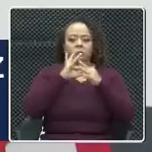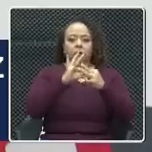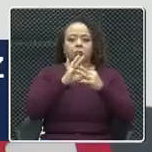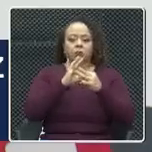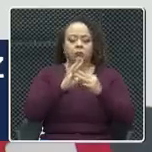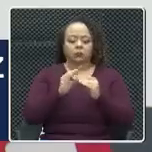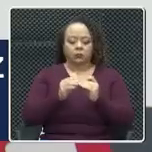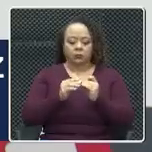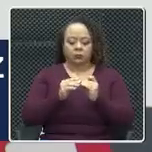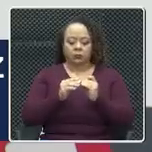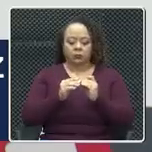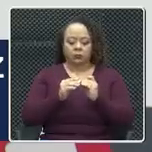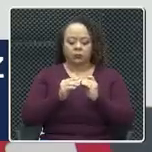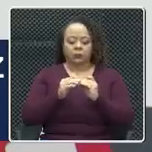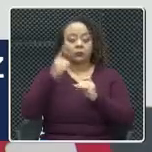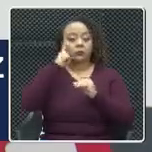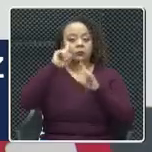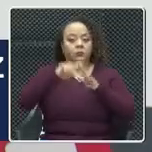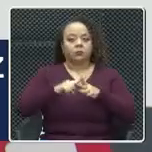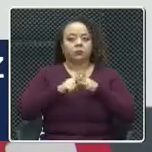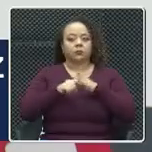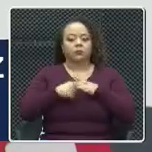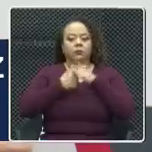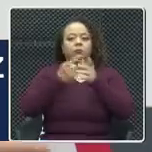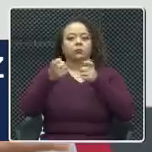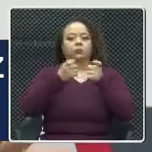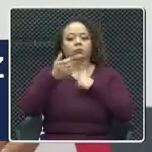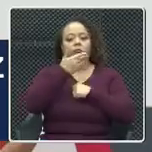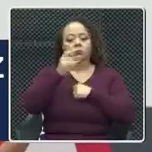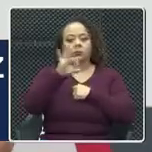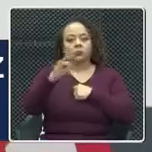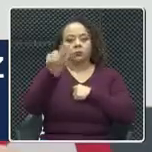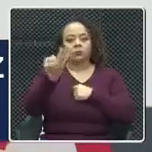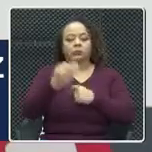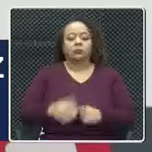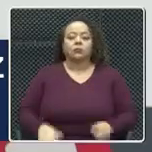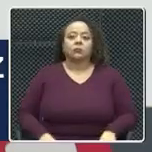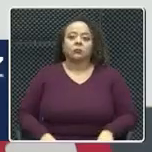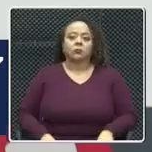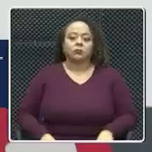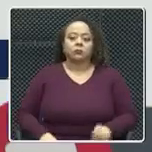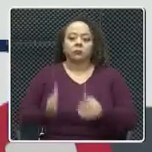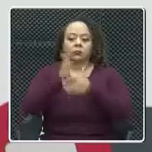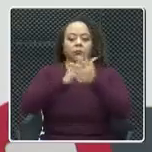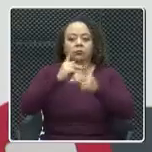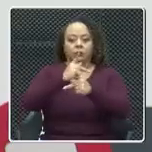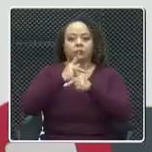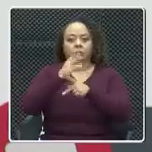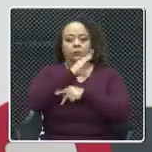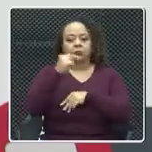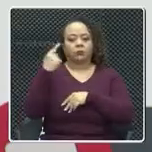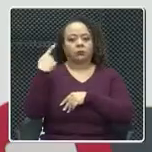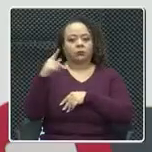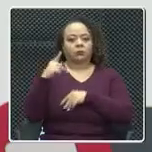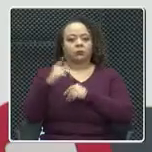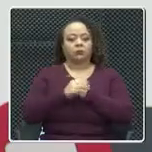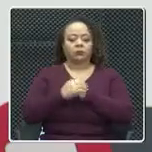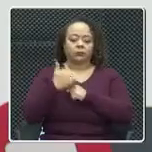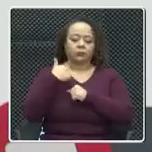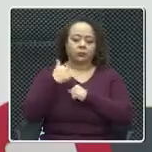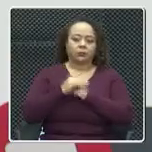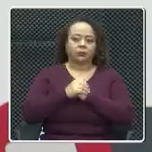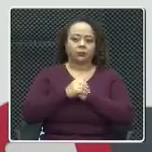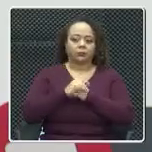acercamientos, precisamente para empezar a gestionar de una mejor manera la parte de prevención y de los riesgos que se están